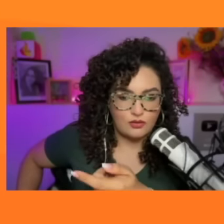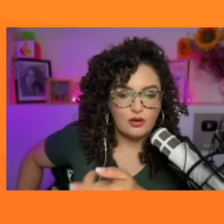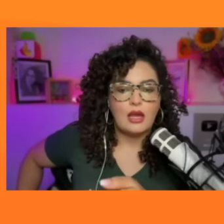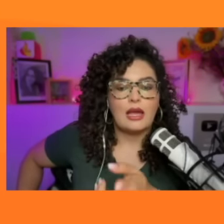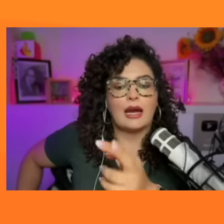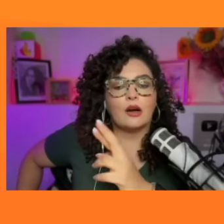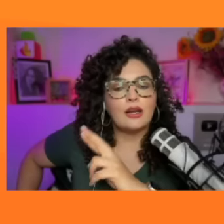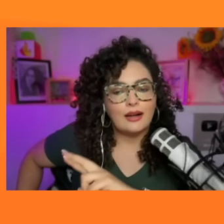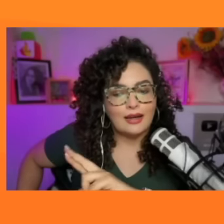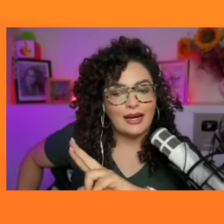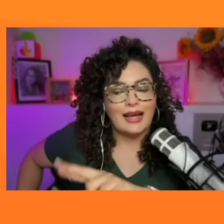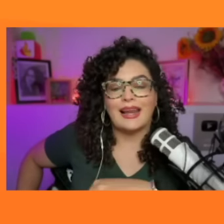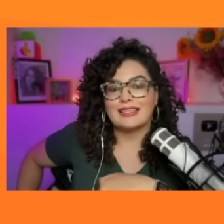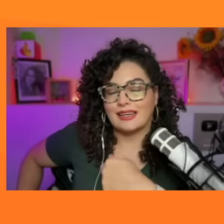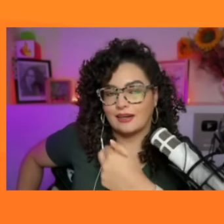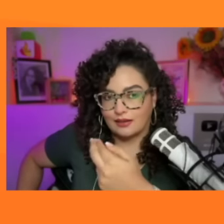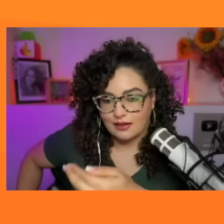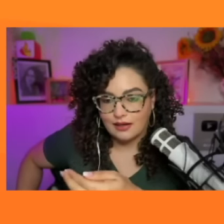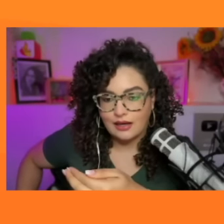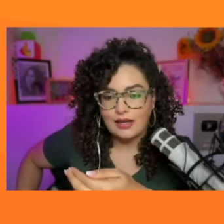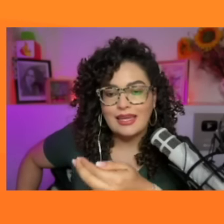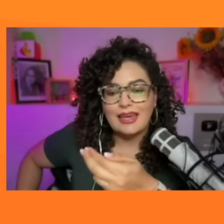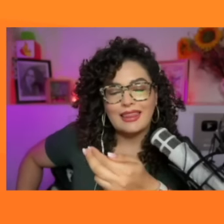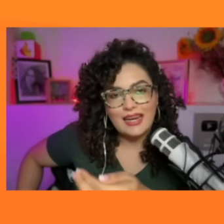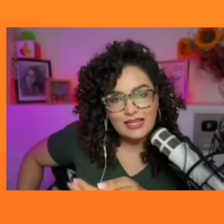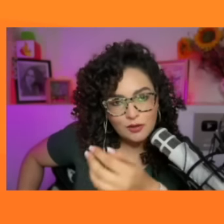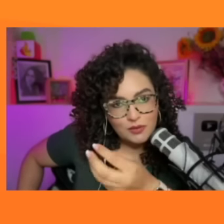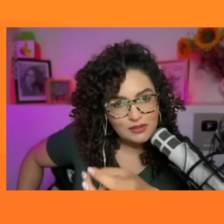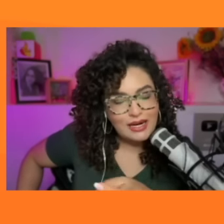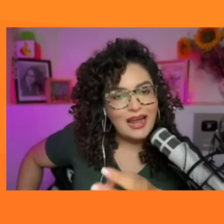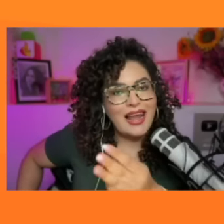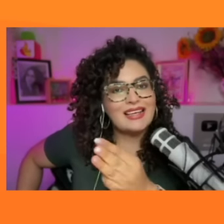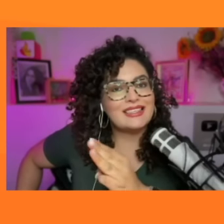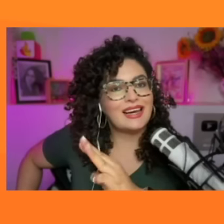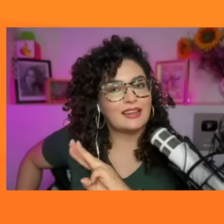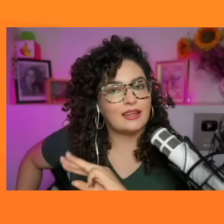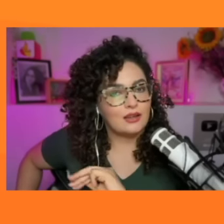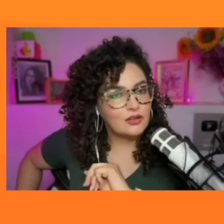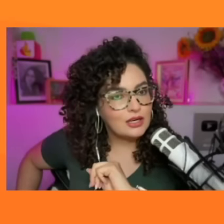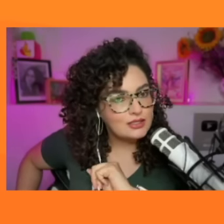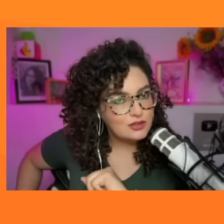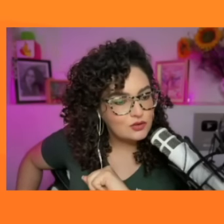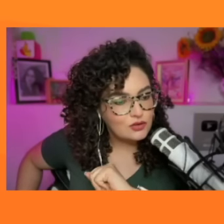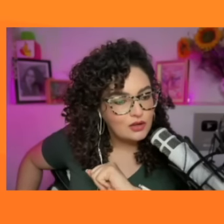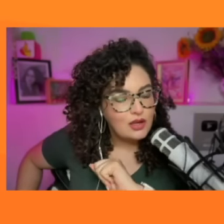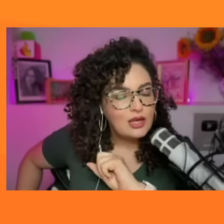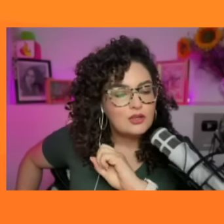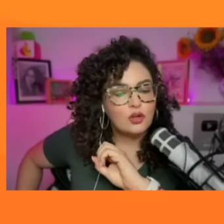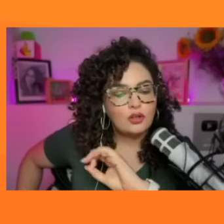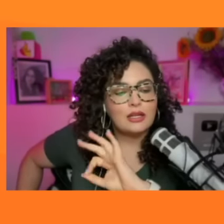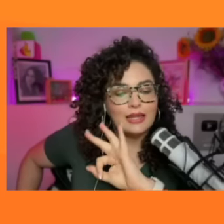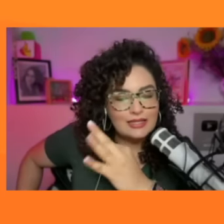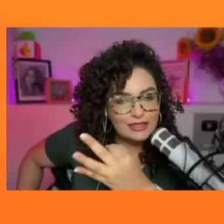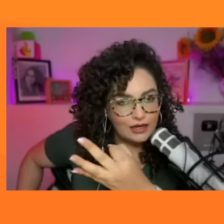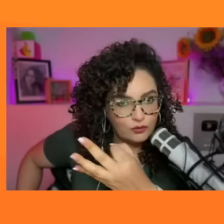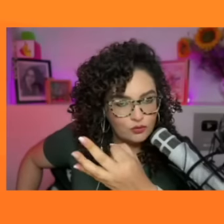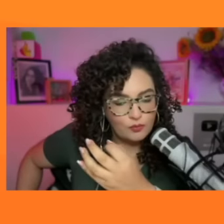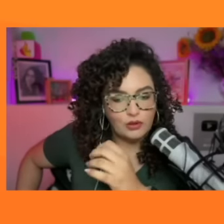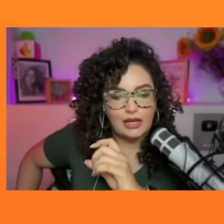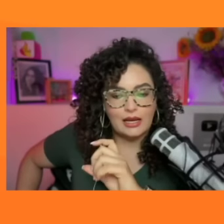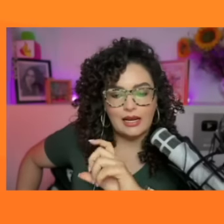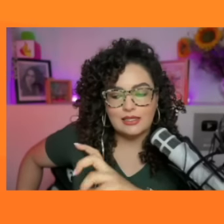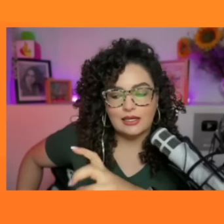partido, Carolina Rangel a la Secretaría General y Andrés López Beltrán a la Secretaría de Organización. Son tres